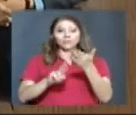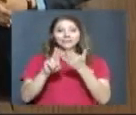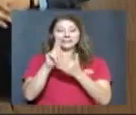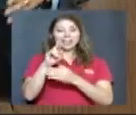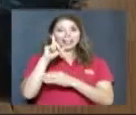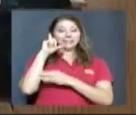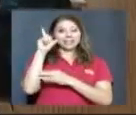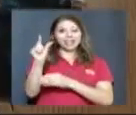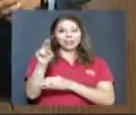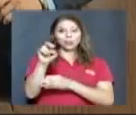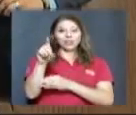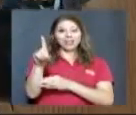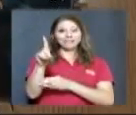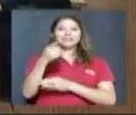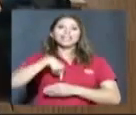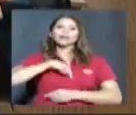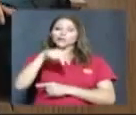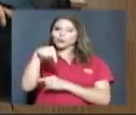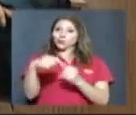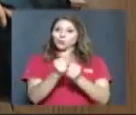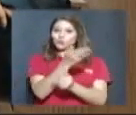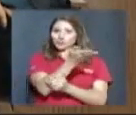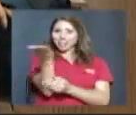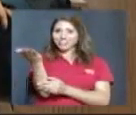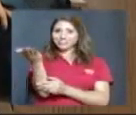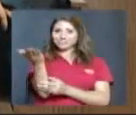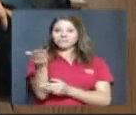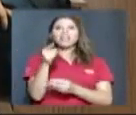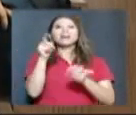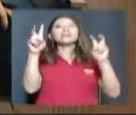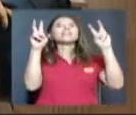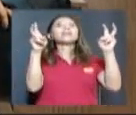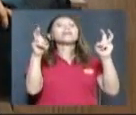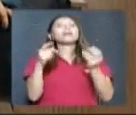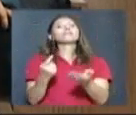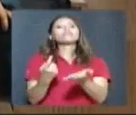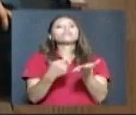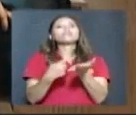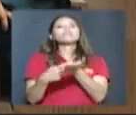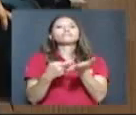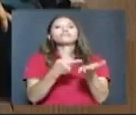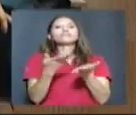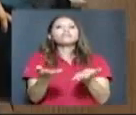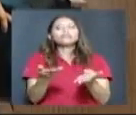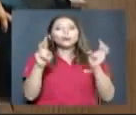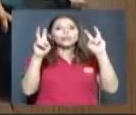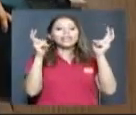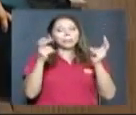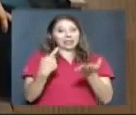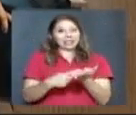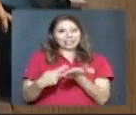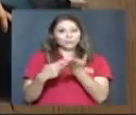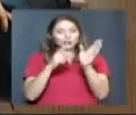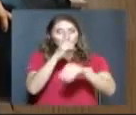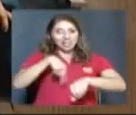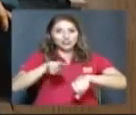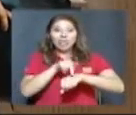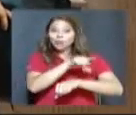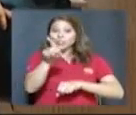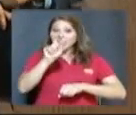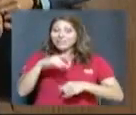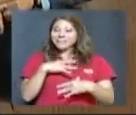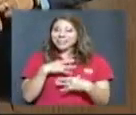a Distancia, que estamos con ustedes el día de hoy, poniendo en la mesa un tema que es de discusión nacional, porque a usted le tiene que interesar, porque usted también